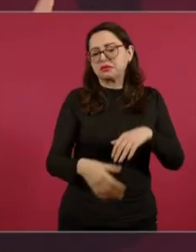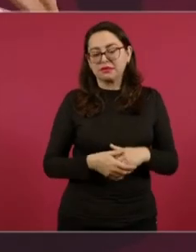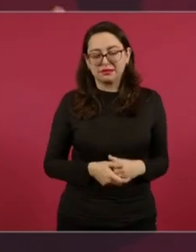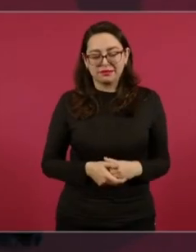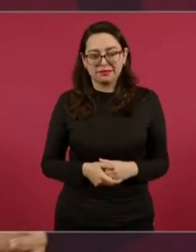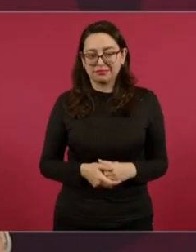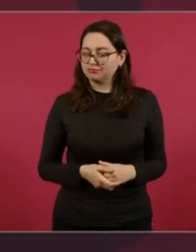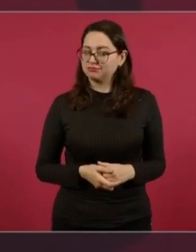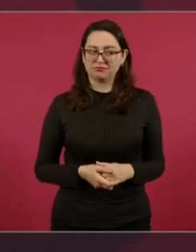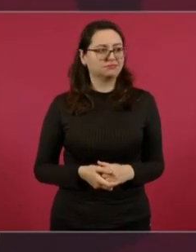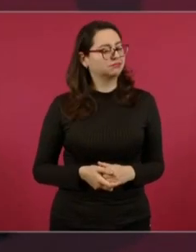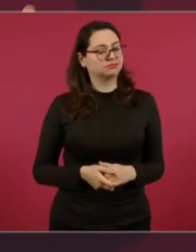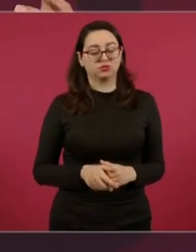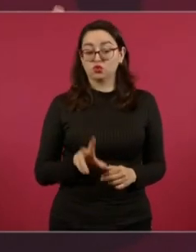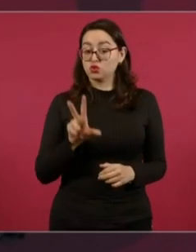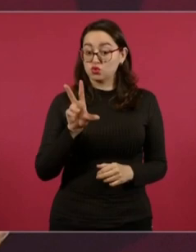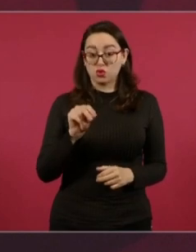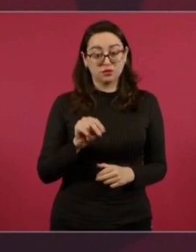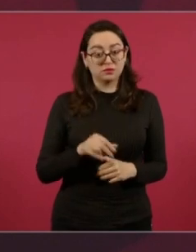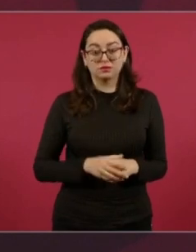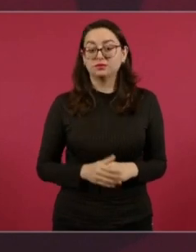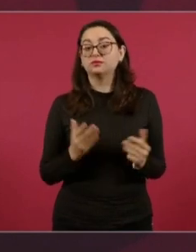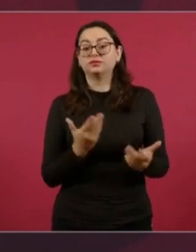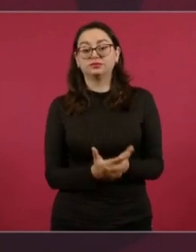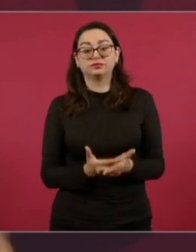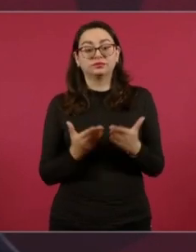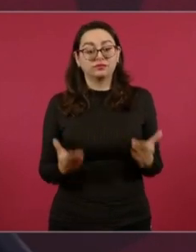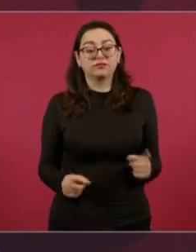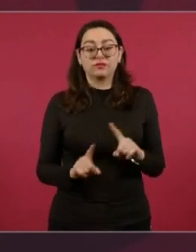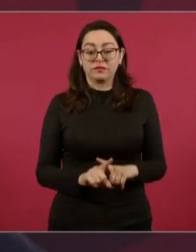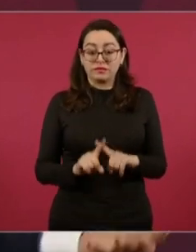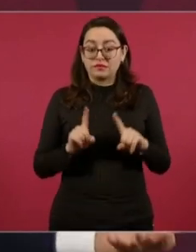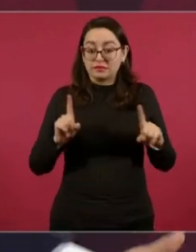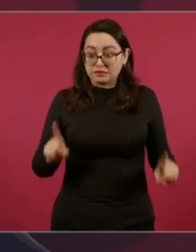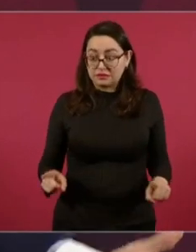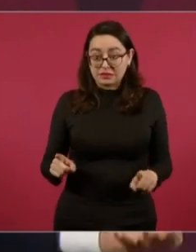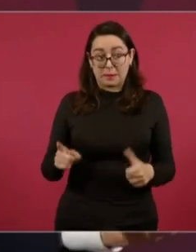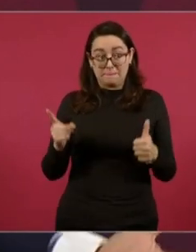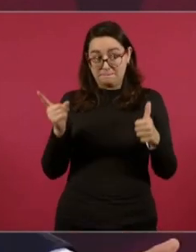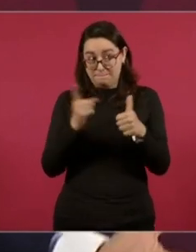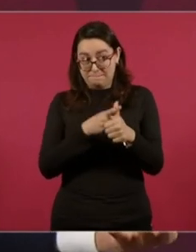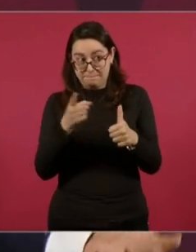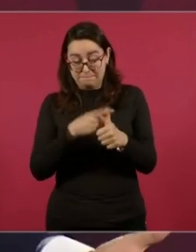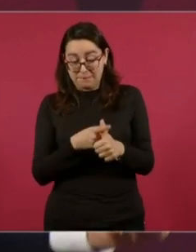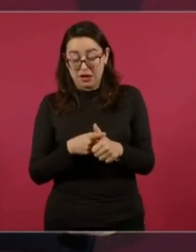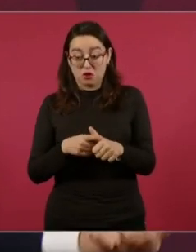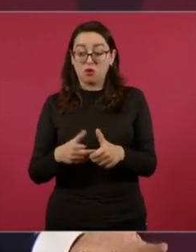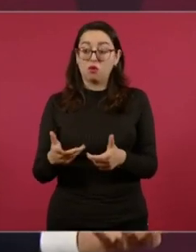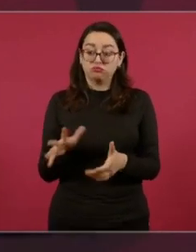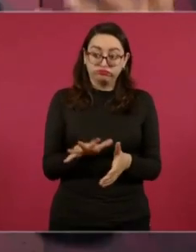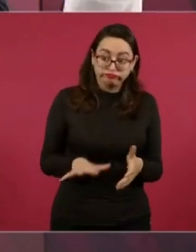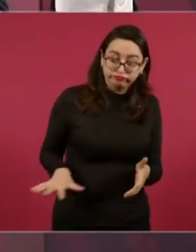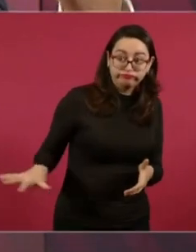es distinto, el modelo nuestro es, vamos a apoyar